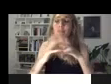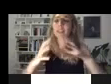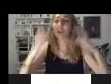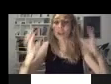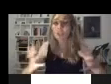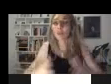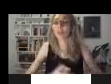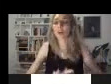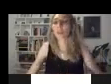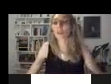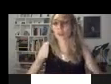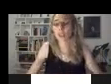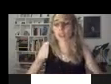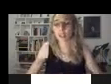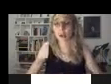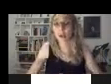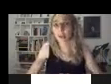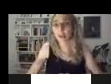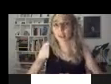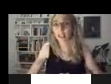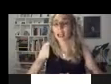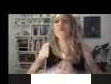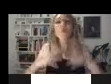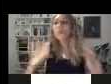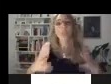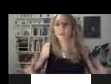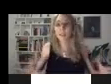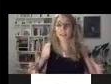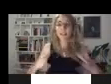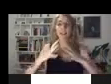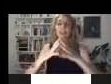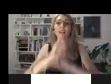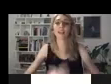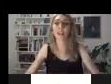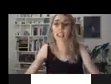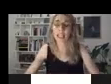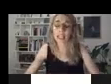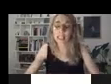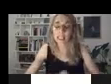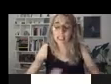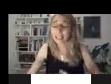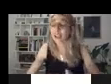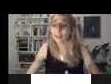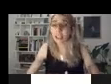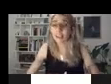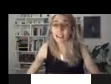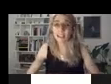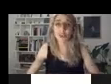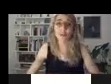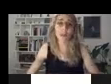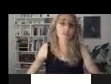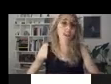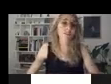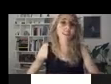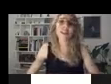coleccionista del impresionismo de comienzo del siglo XX, muchas veces se le complicaba